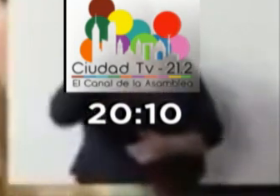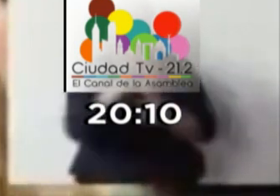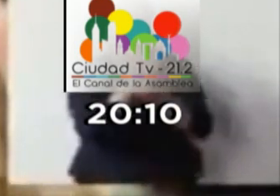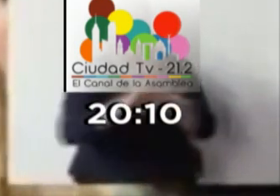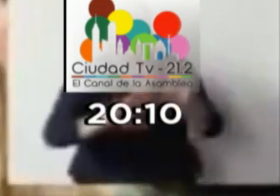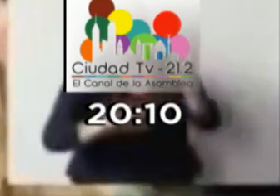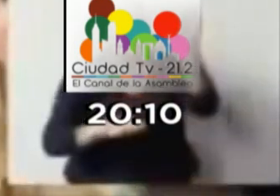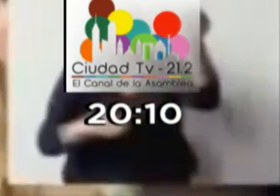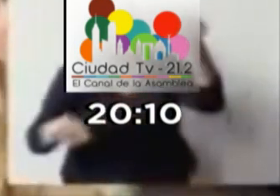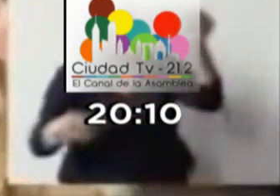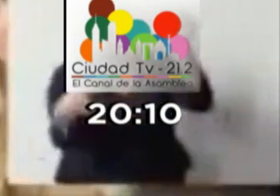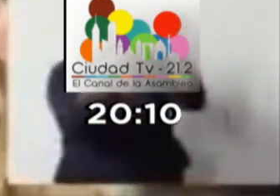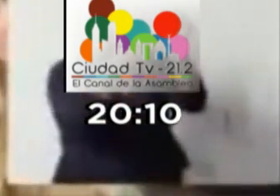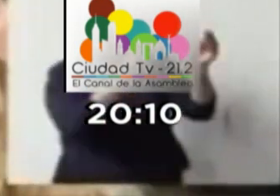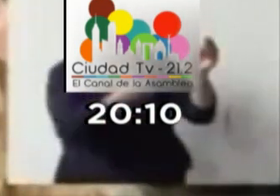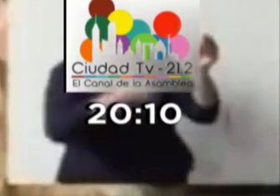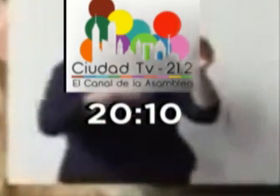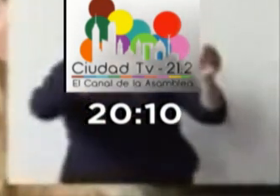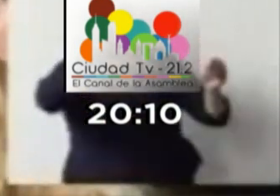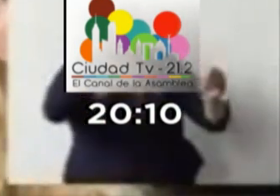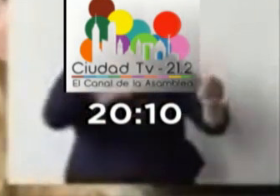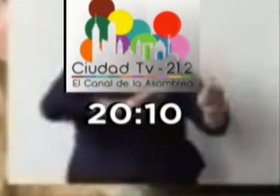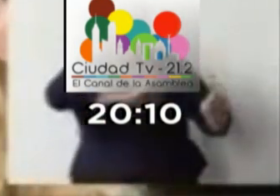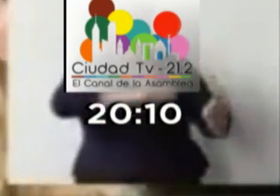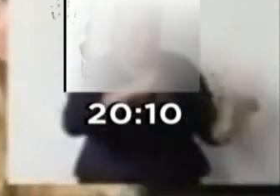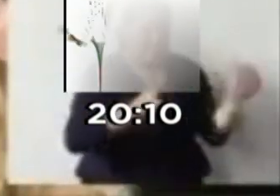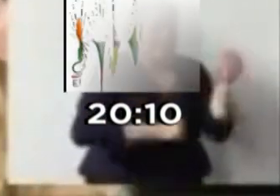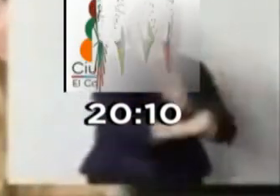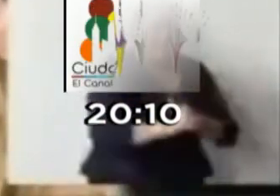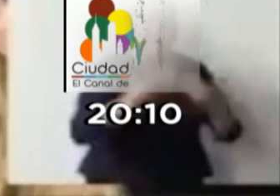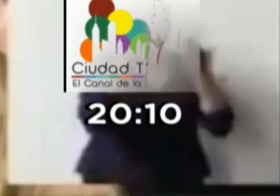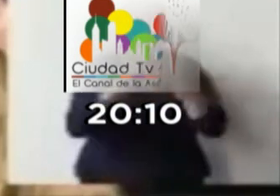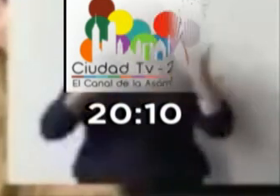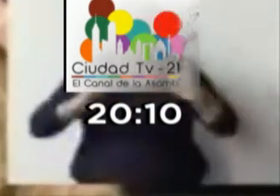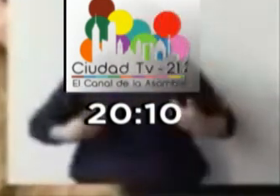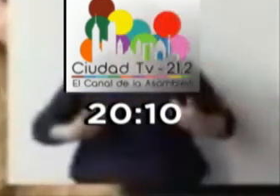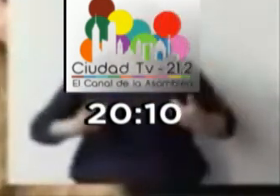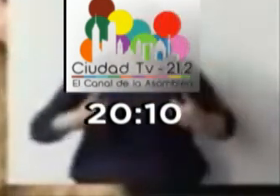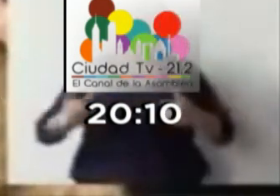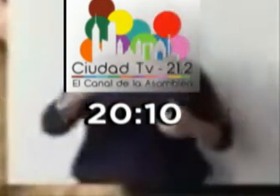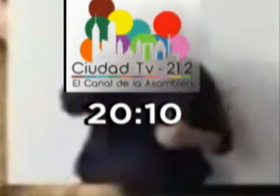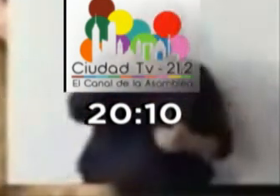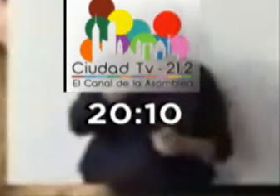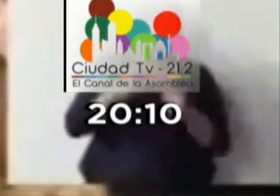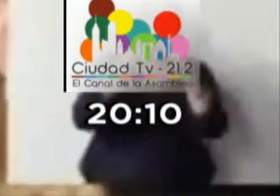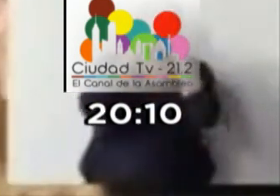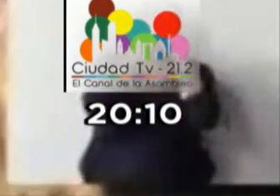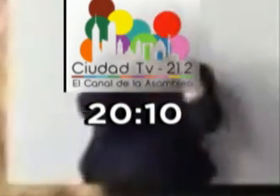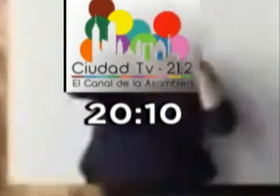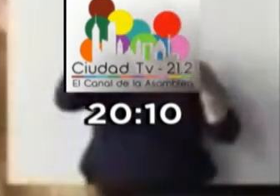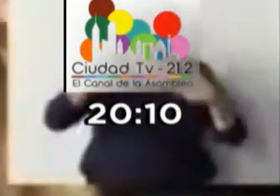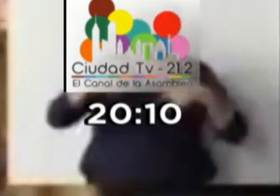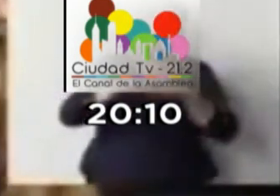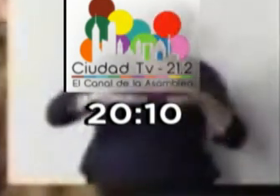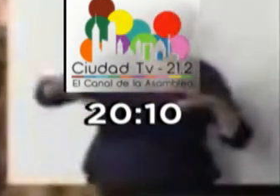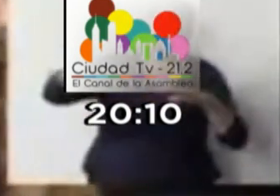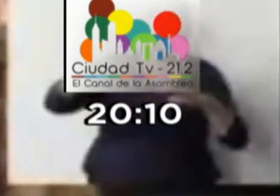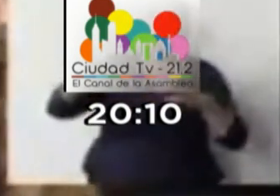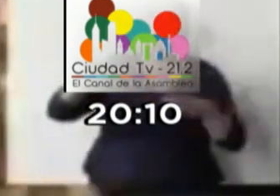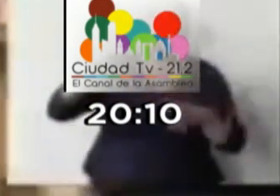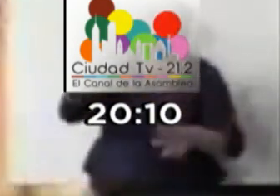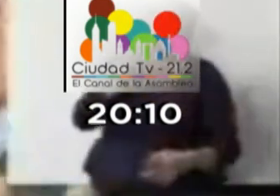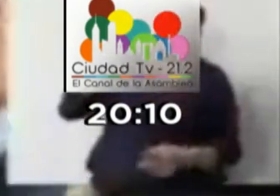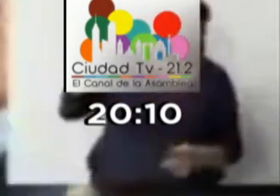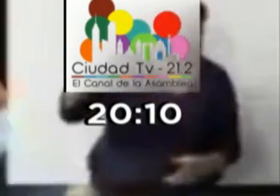Cultural Universitario de Tlatelolco en el segundo diálogo por la paz, la verdad y la justicia.